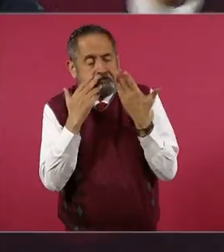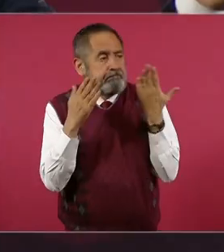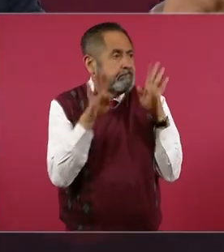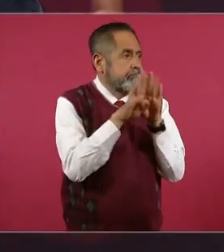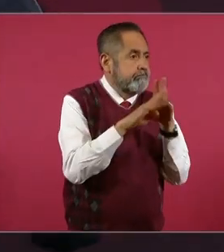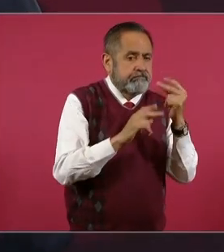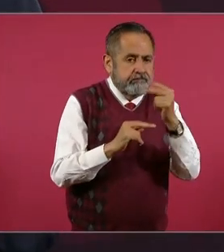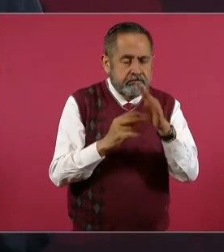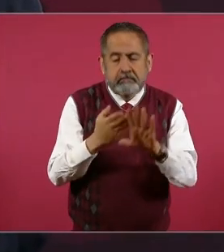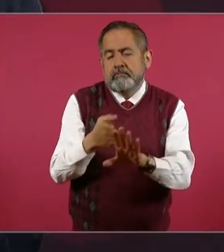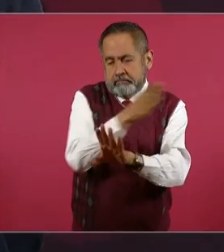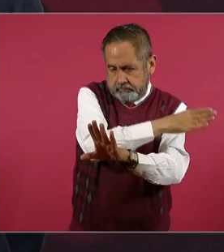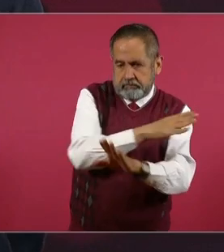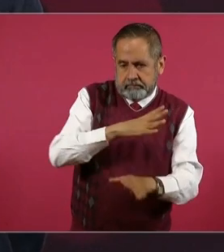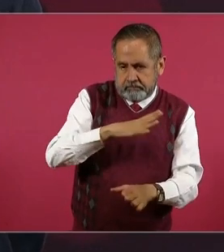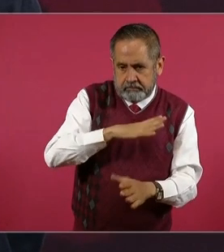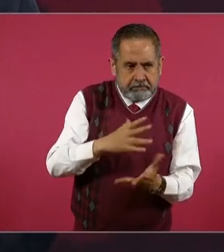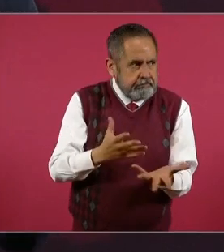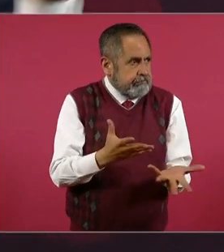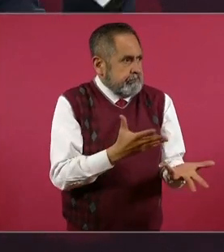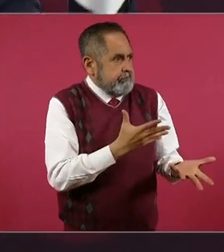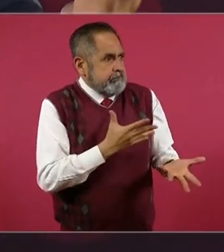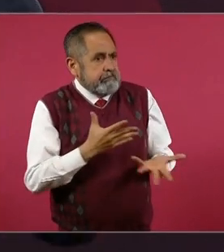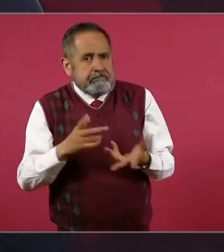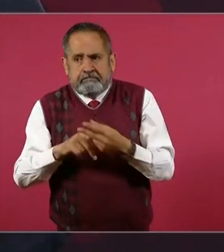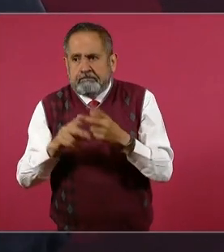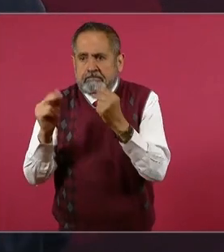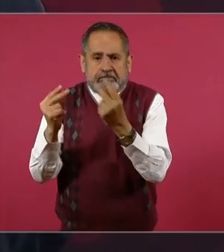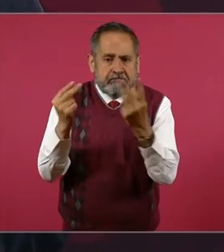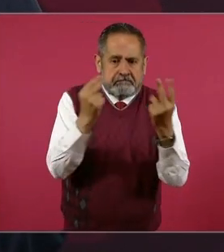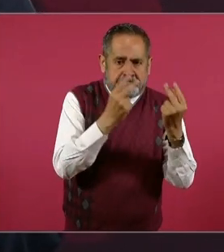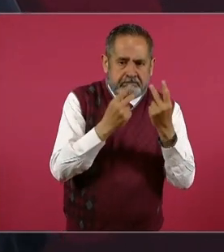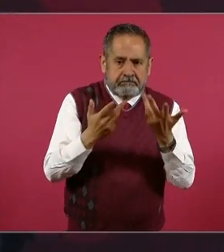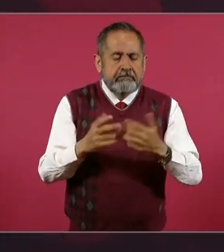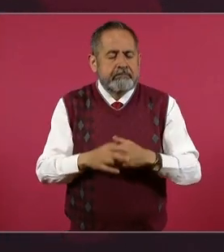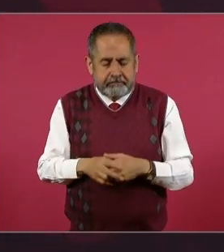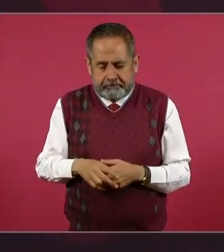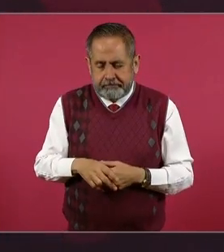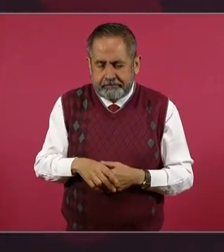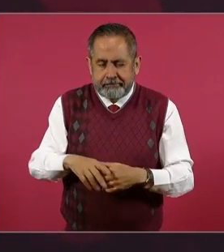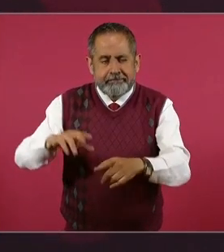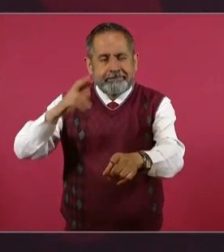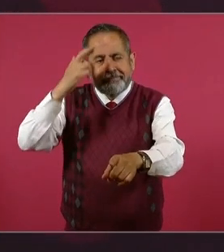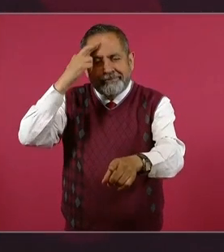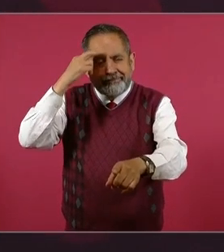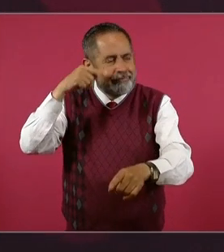como era antes, un candidato que